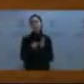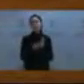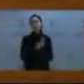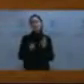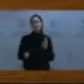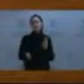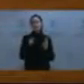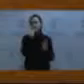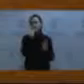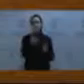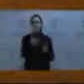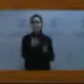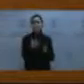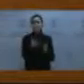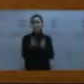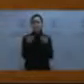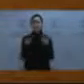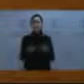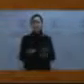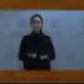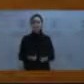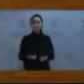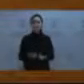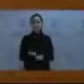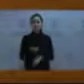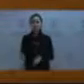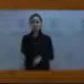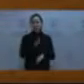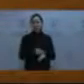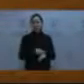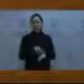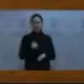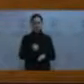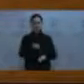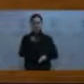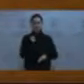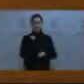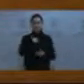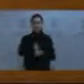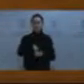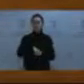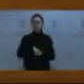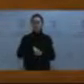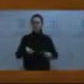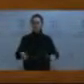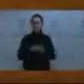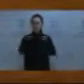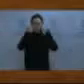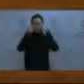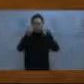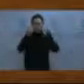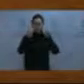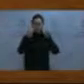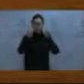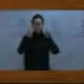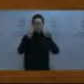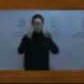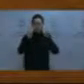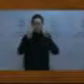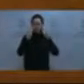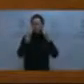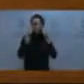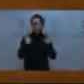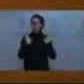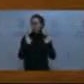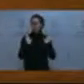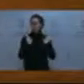su texto, porque espero, o al menos así lo entendemos nosotros, el contenido socioeducativo no tiene por qué ser distinto de